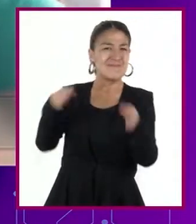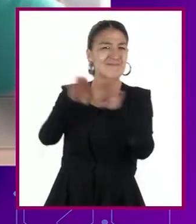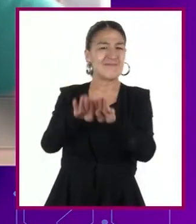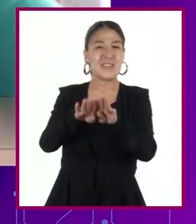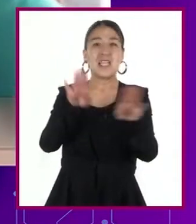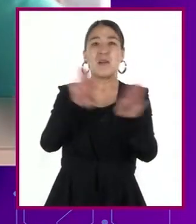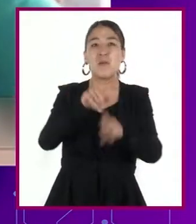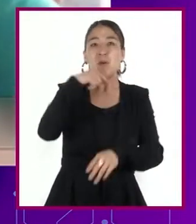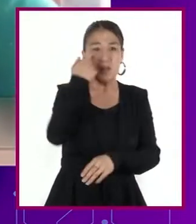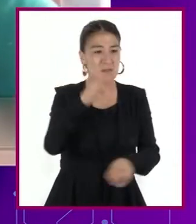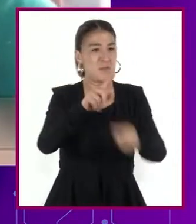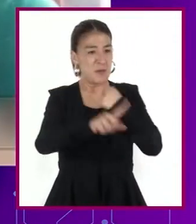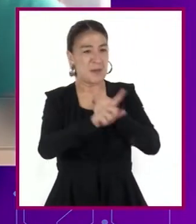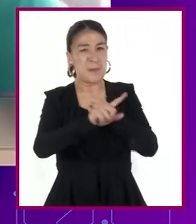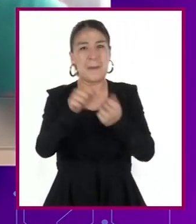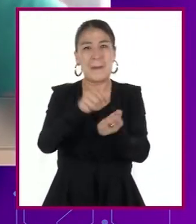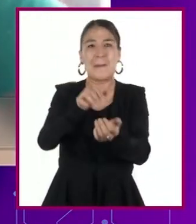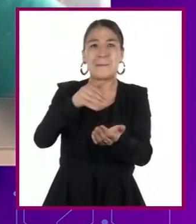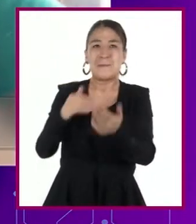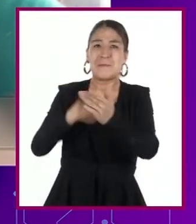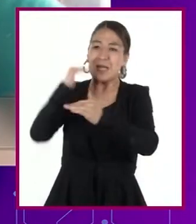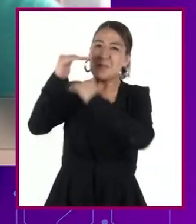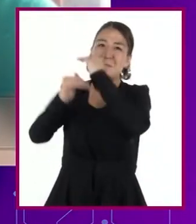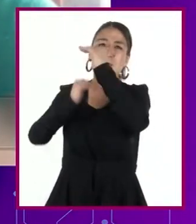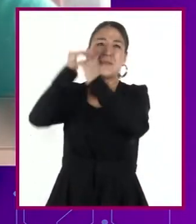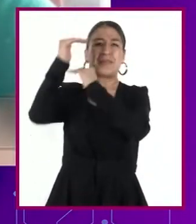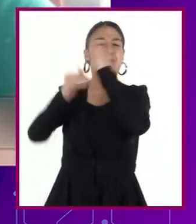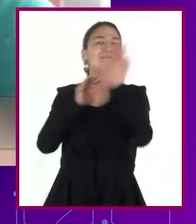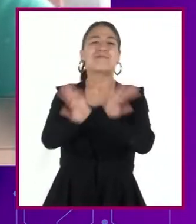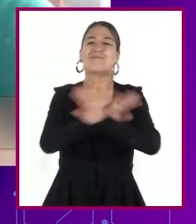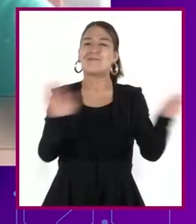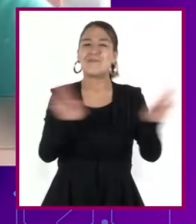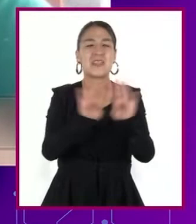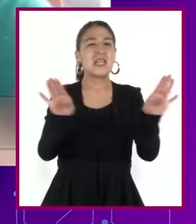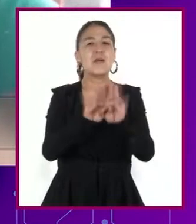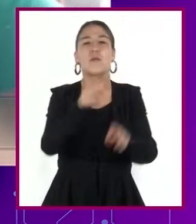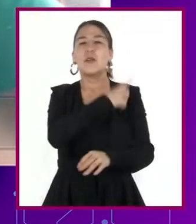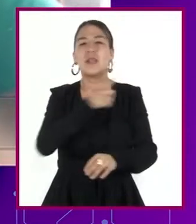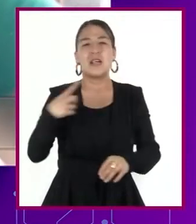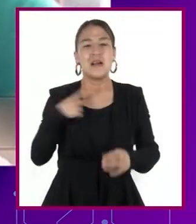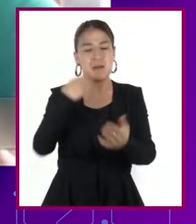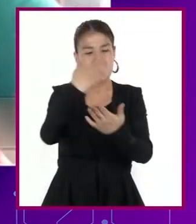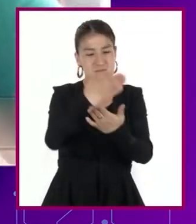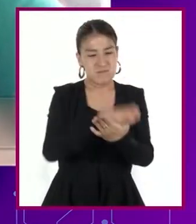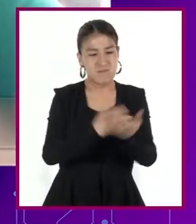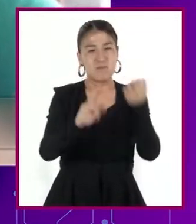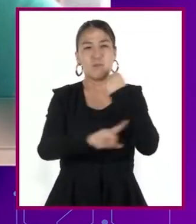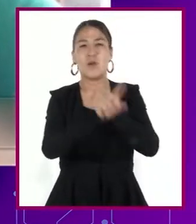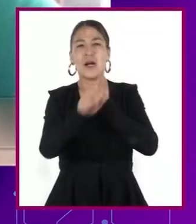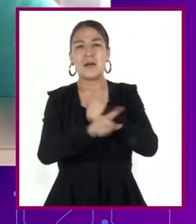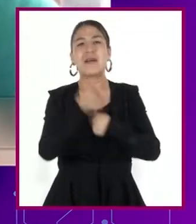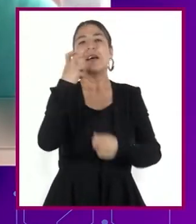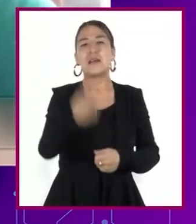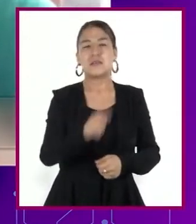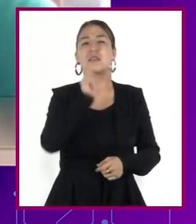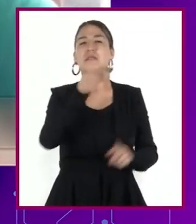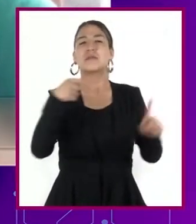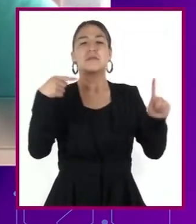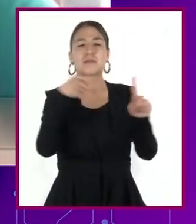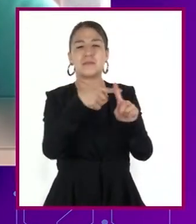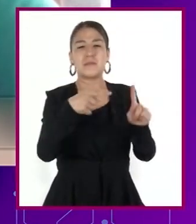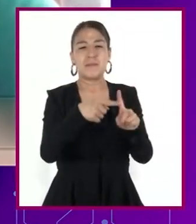en algo que no podemos controlar. Aprender a resolver conflictos de manera no violenta es parte de la siguiente